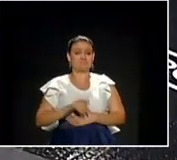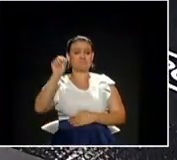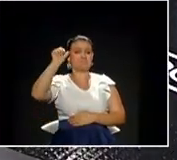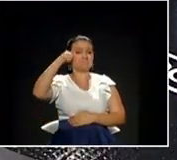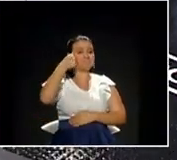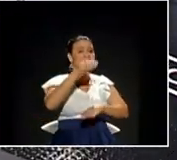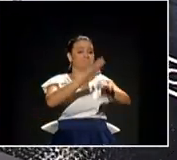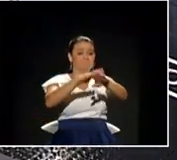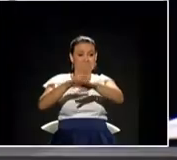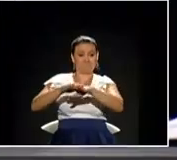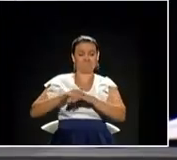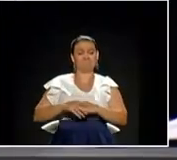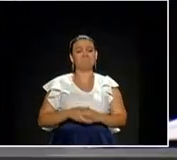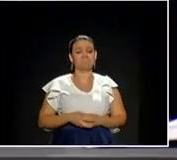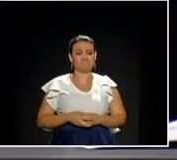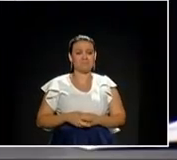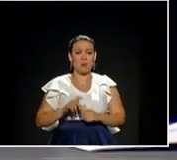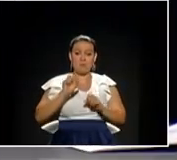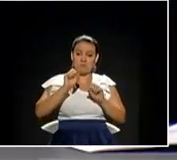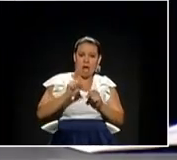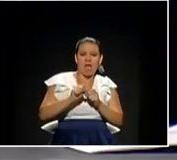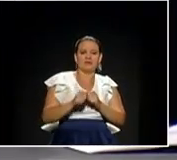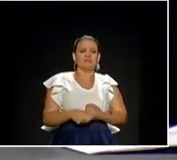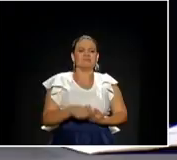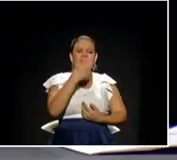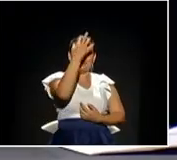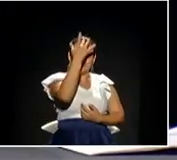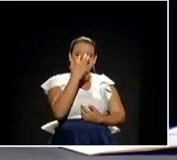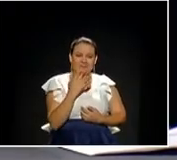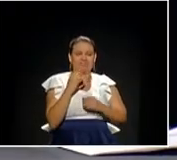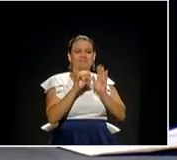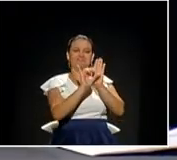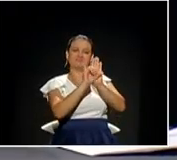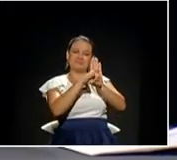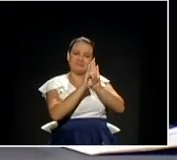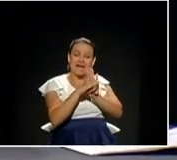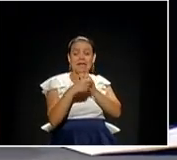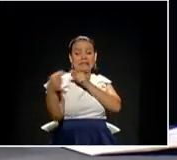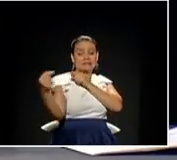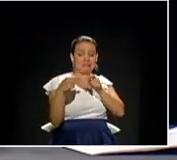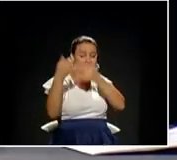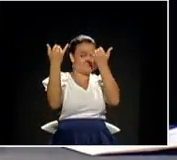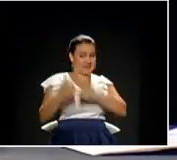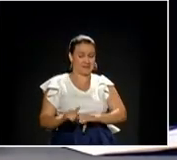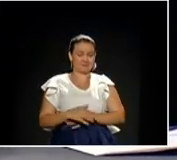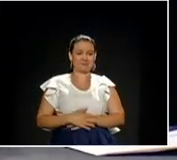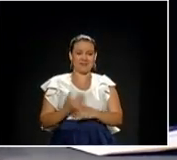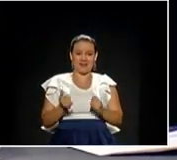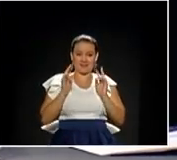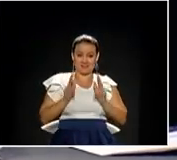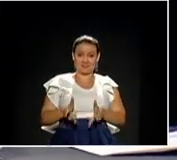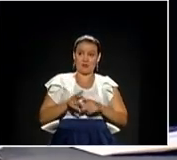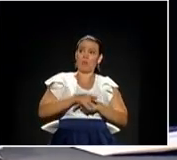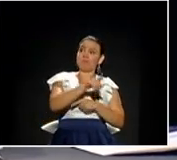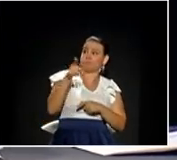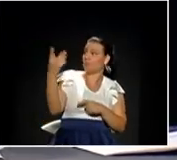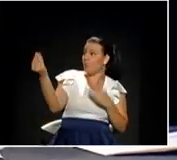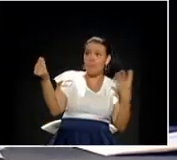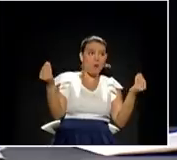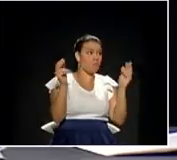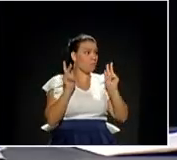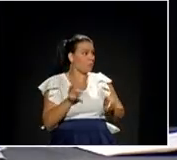pueden seguir interactuando en las redes con gran debate final nos vamos a comerciarse está muy juiciosos los equipos de campaña